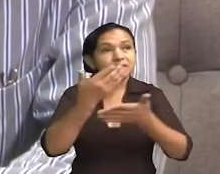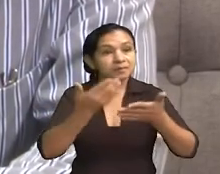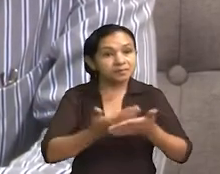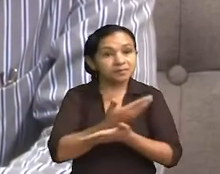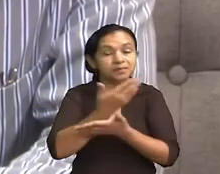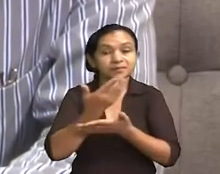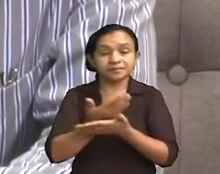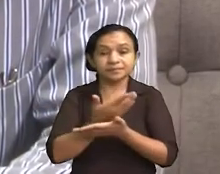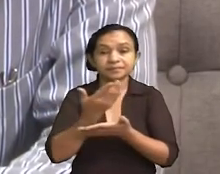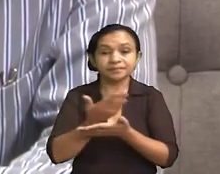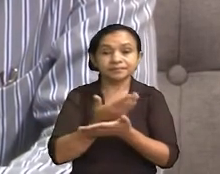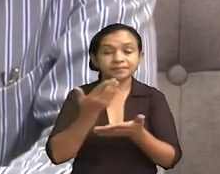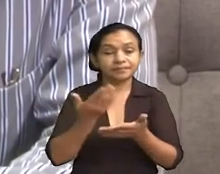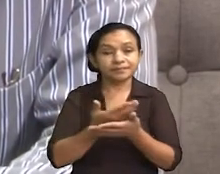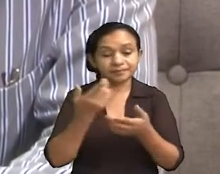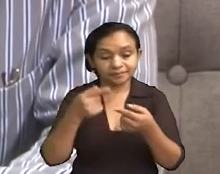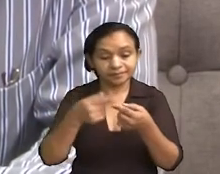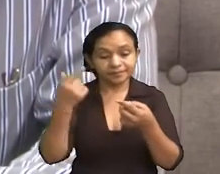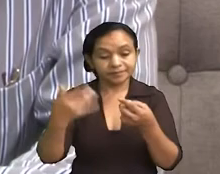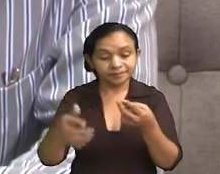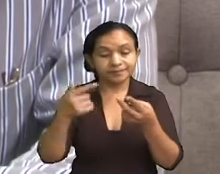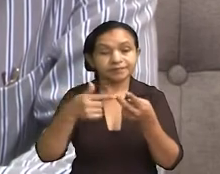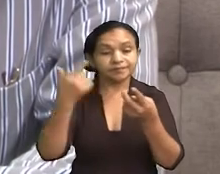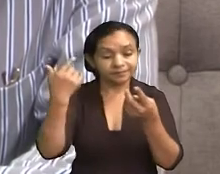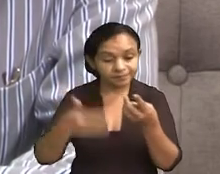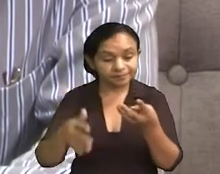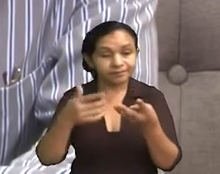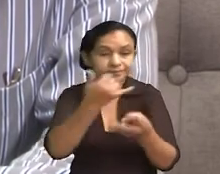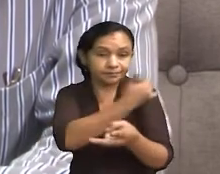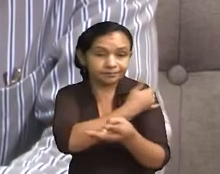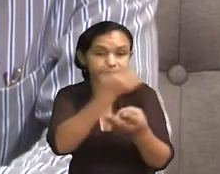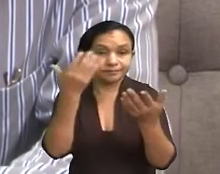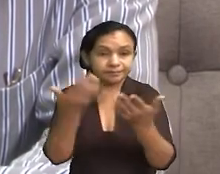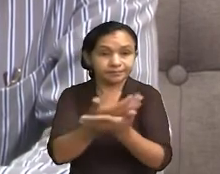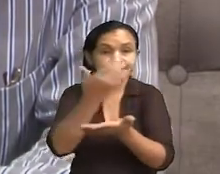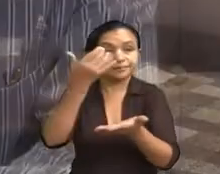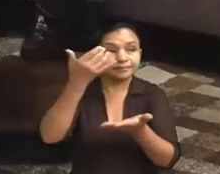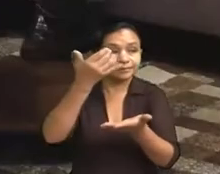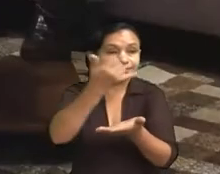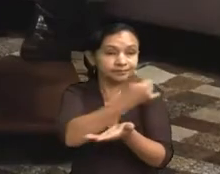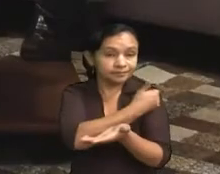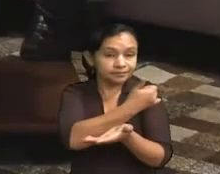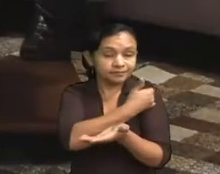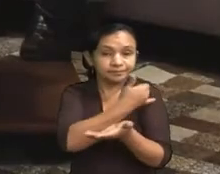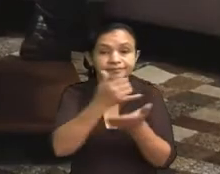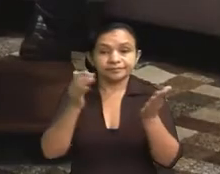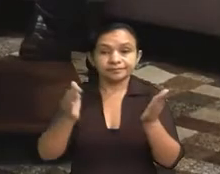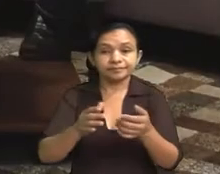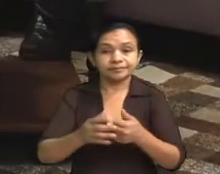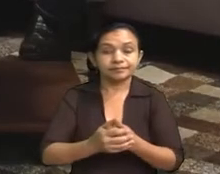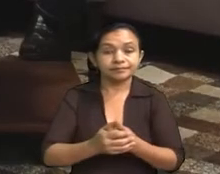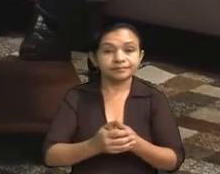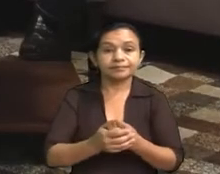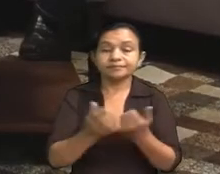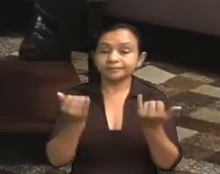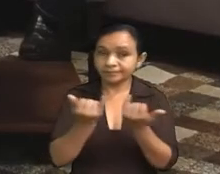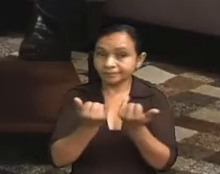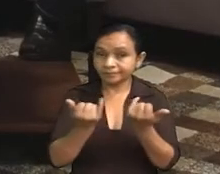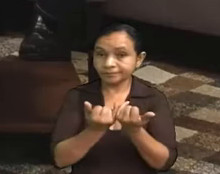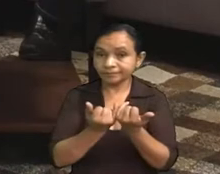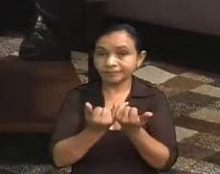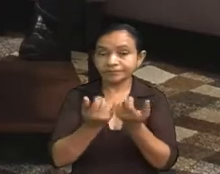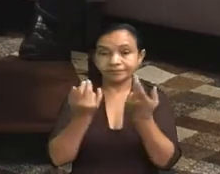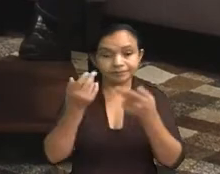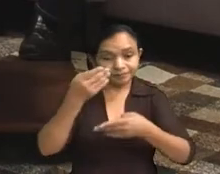San Juan del Sur, Matigua, San Miguelito, ¿verdad? Y el CUA. Pero también